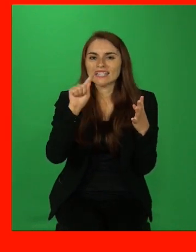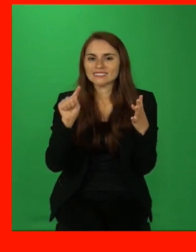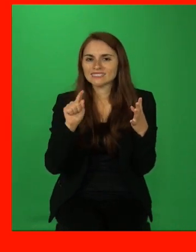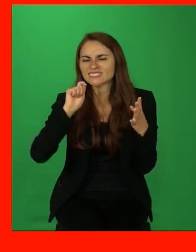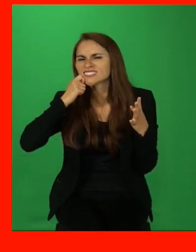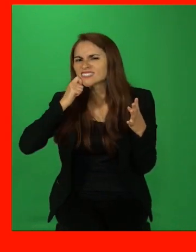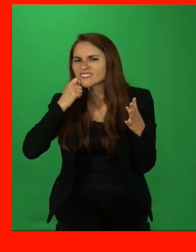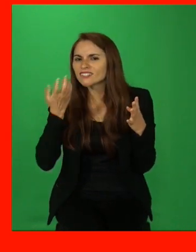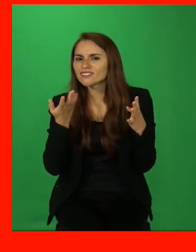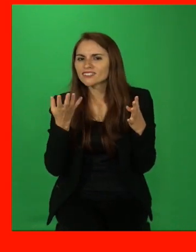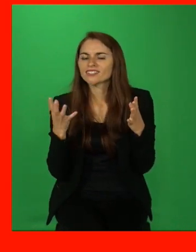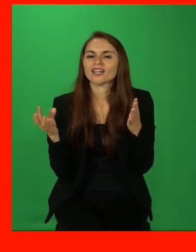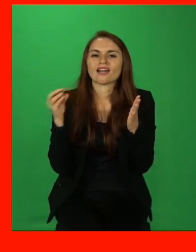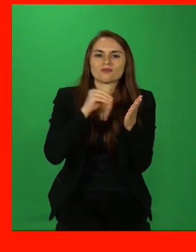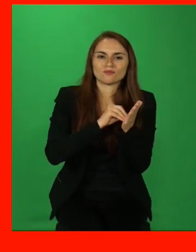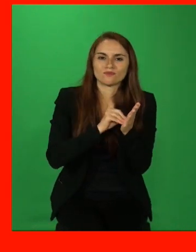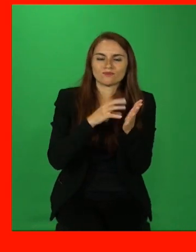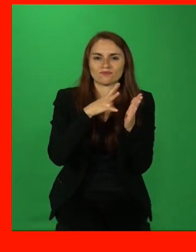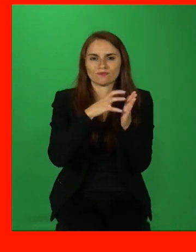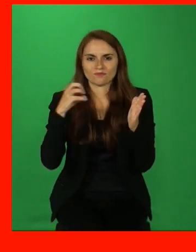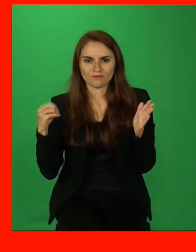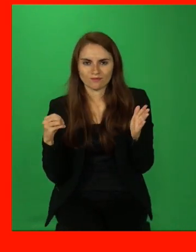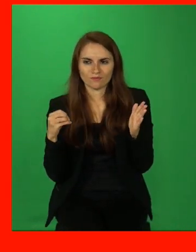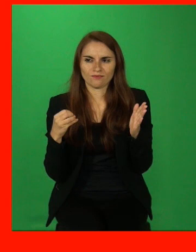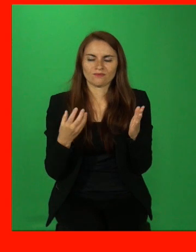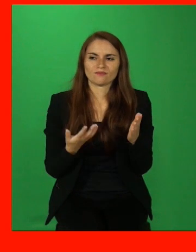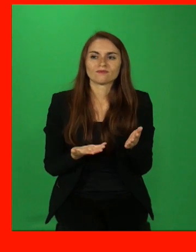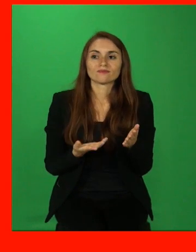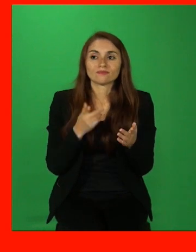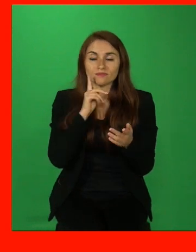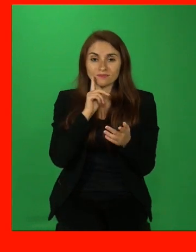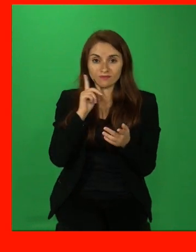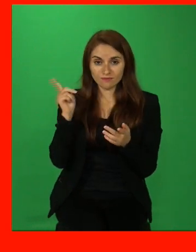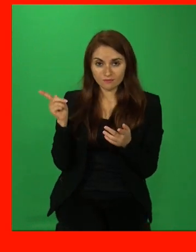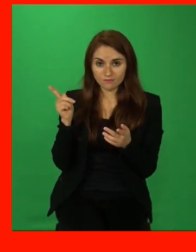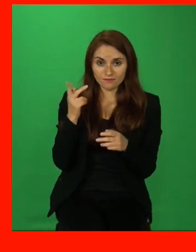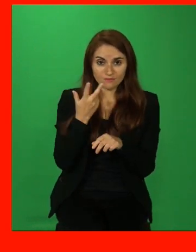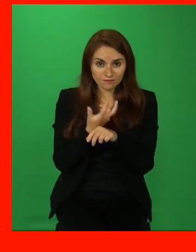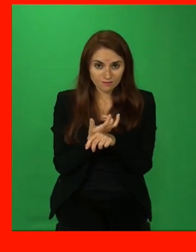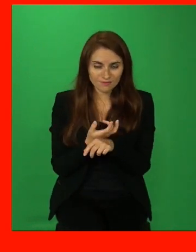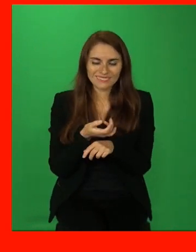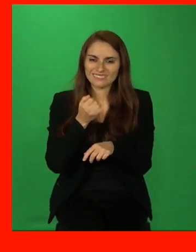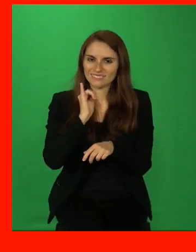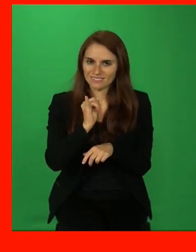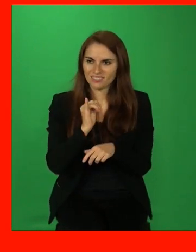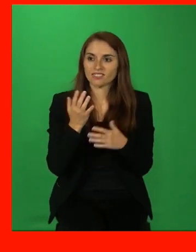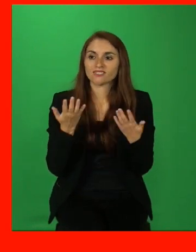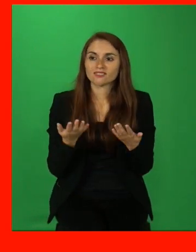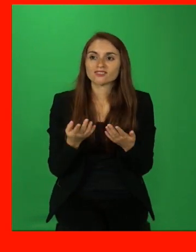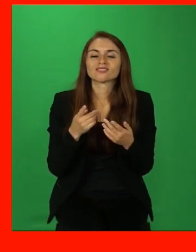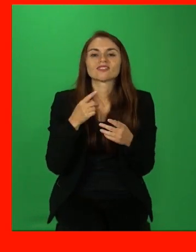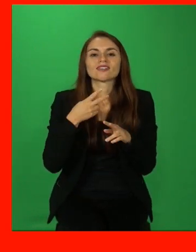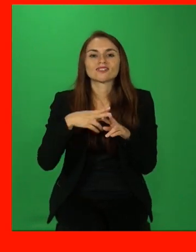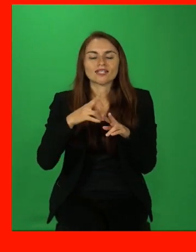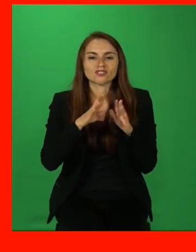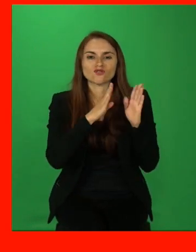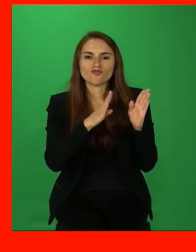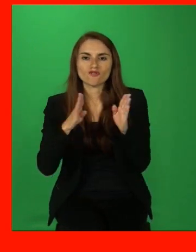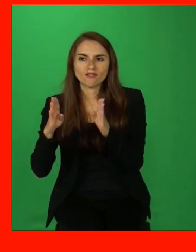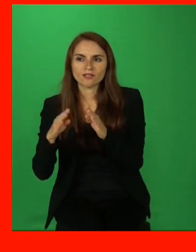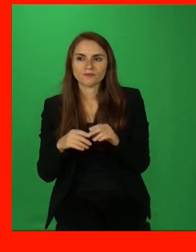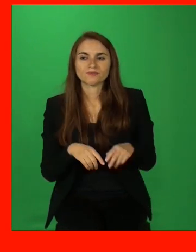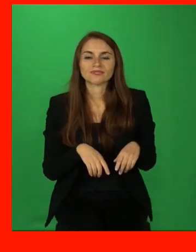significaba as adiciones y sustracciones tienes acá por supuesto entonces es lo que resolvemos